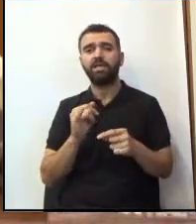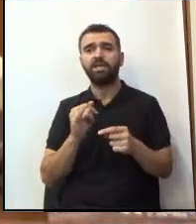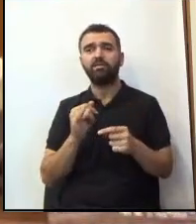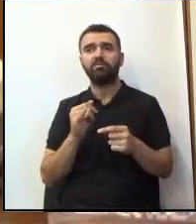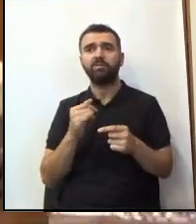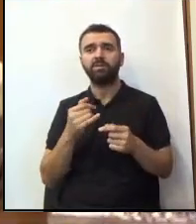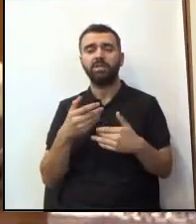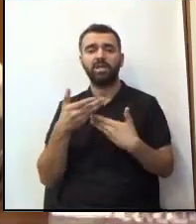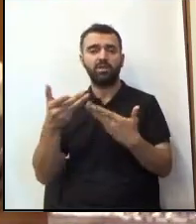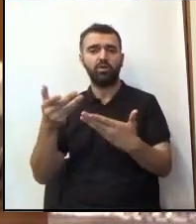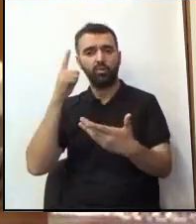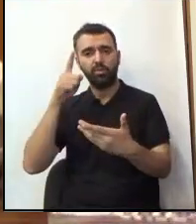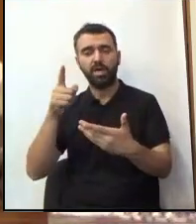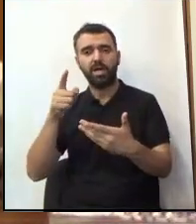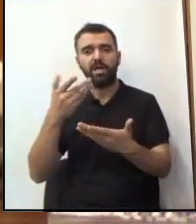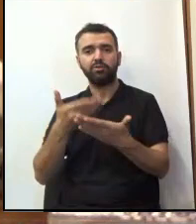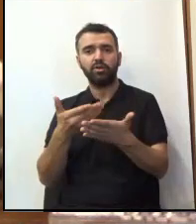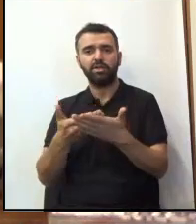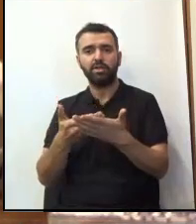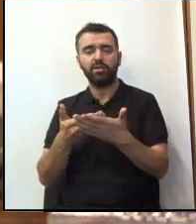solicitud de aprobación general de los